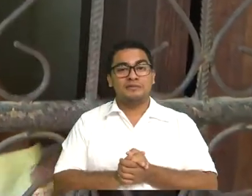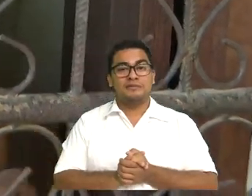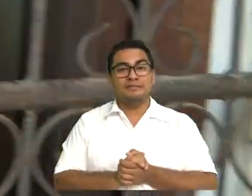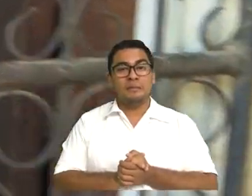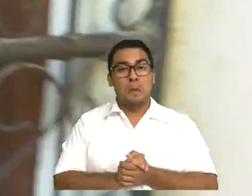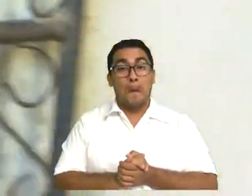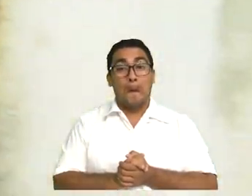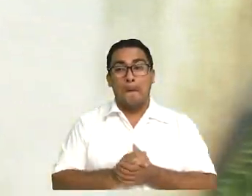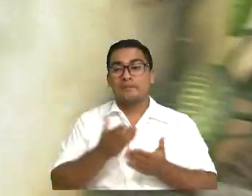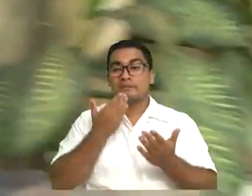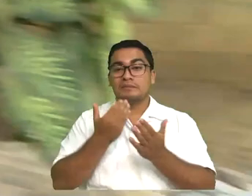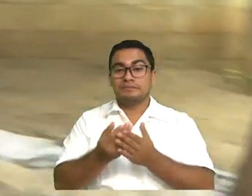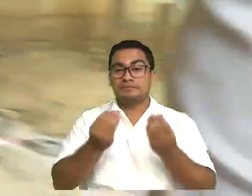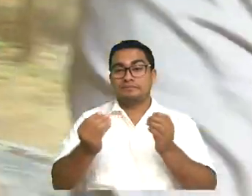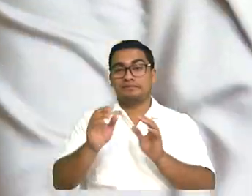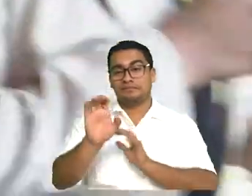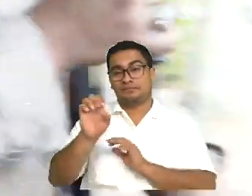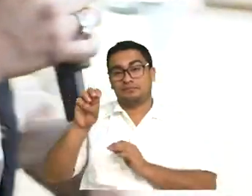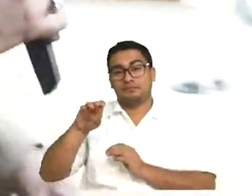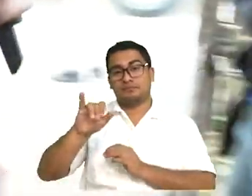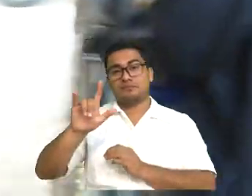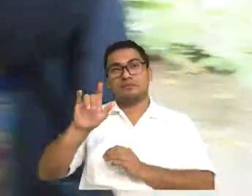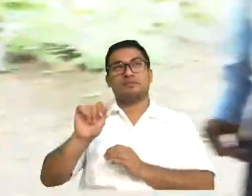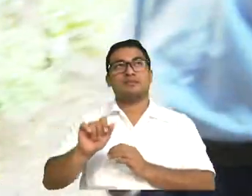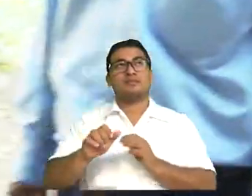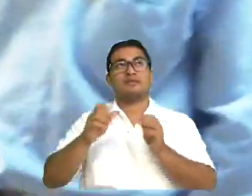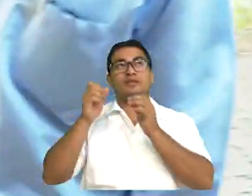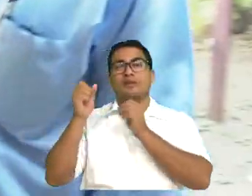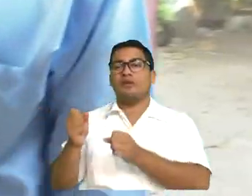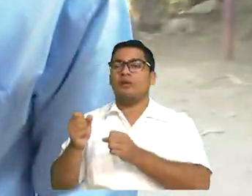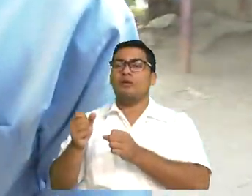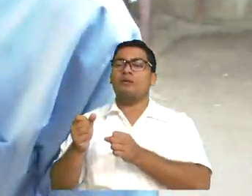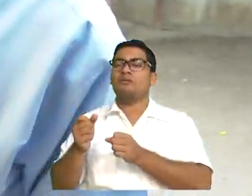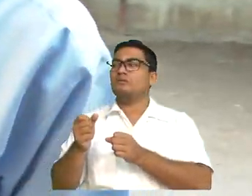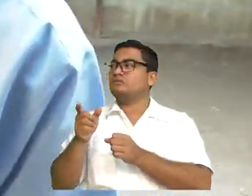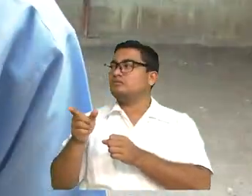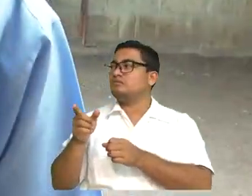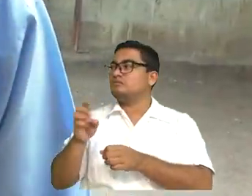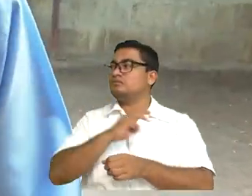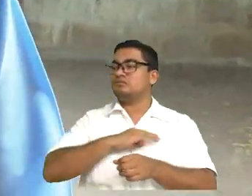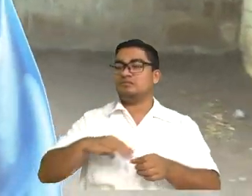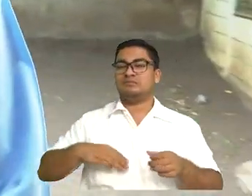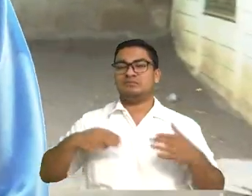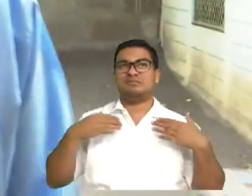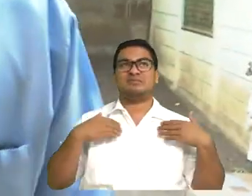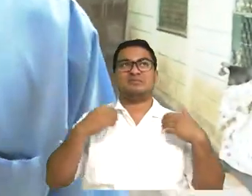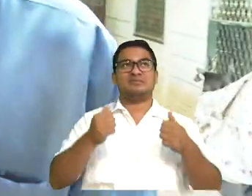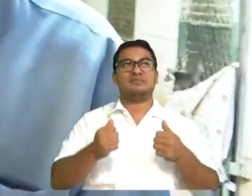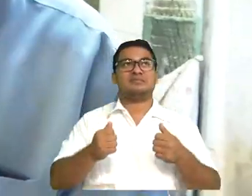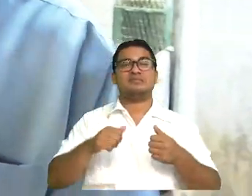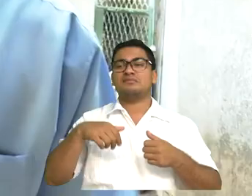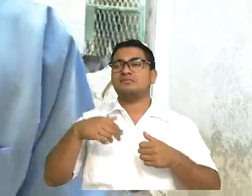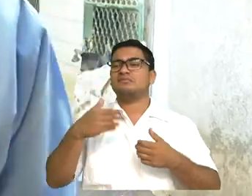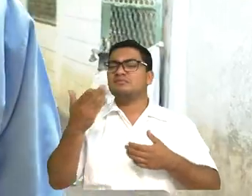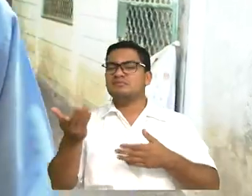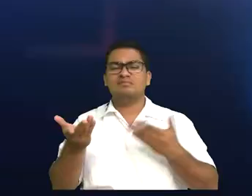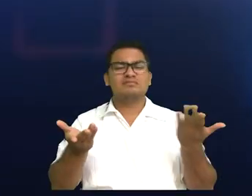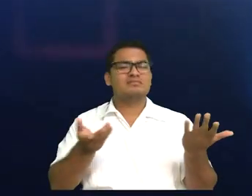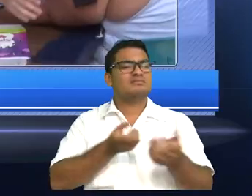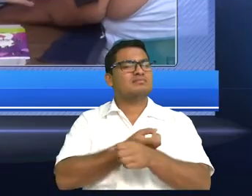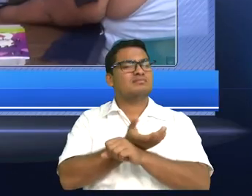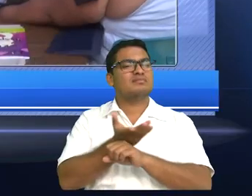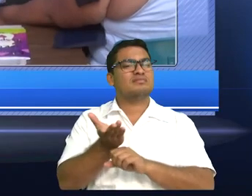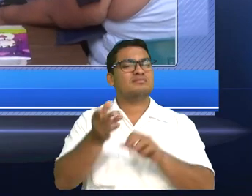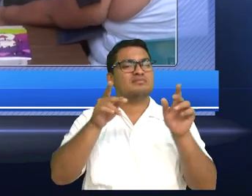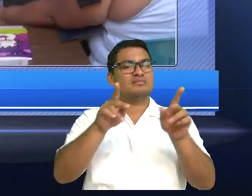Muchas gracias, doña Emilia. Vamos a conversar con el compañero que anda acá acompañándonos de parte del Ministerio de Salud. ¿Cuáles son las medidas que están brindándole a la